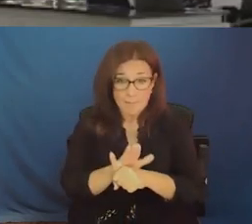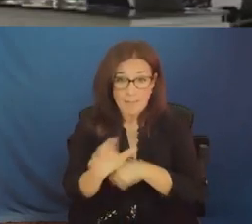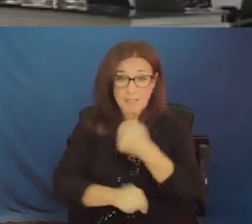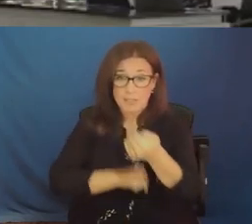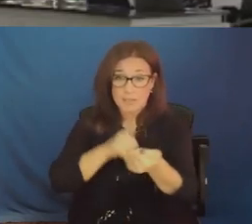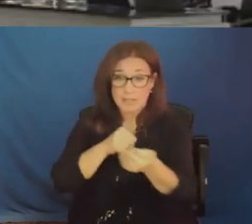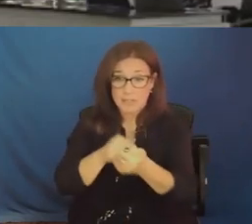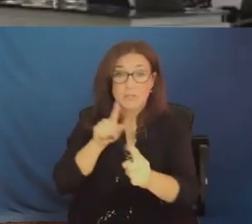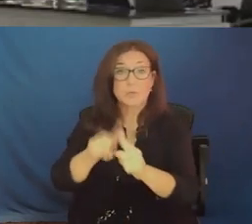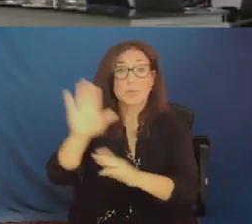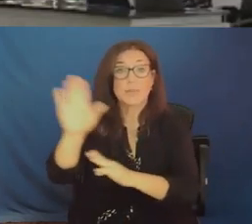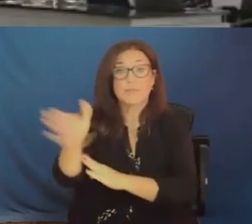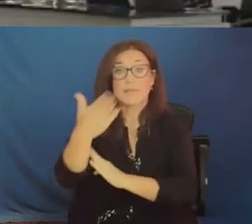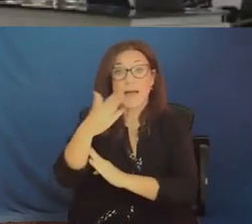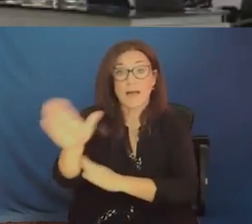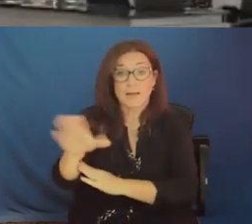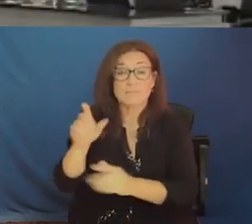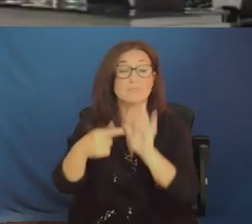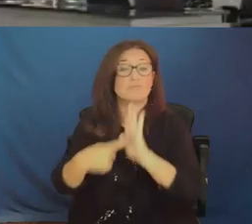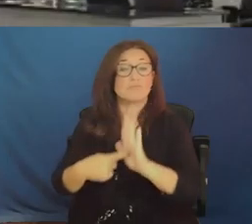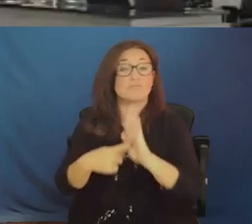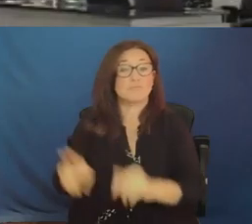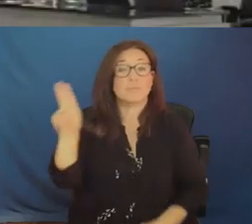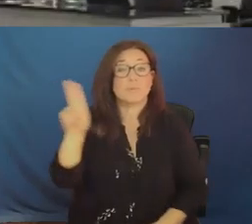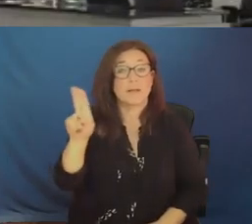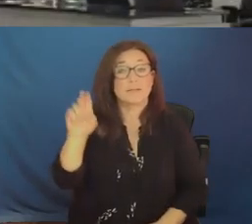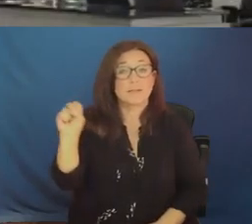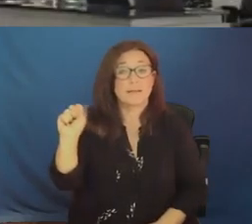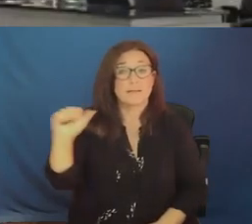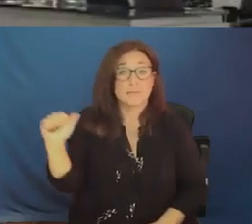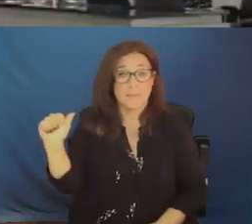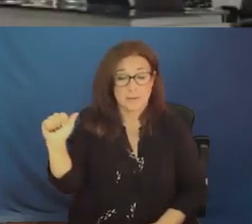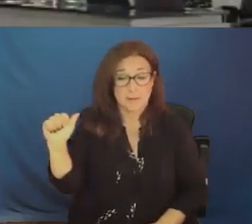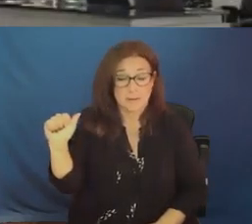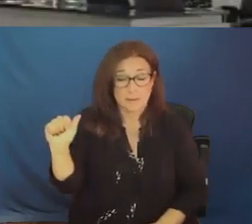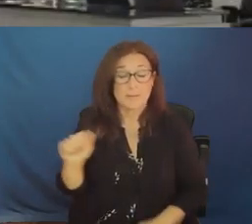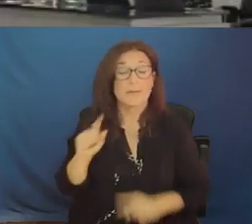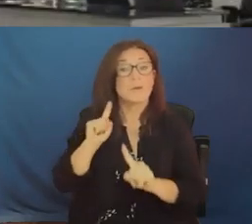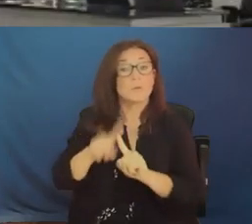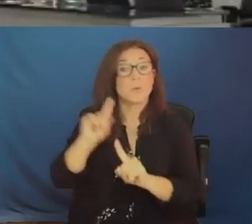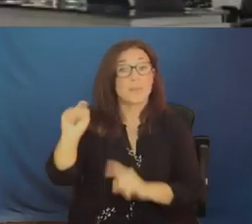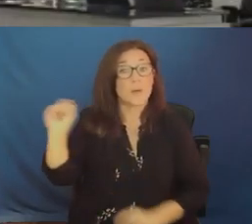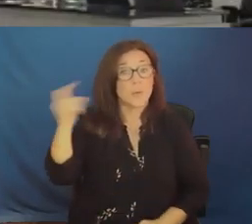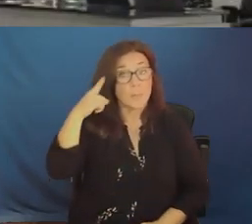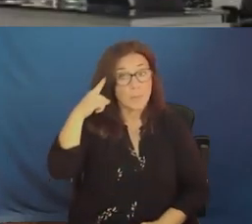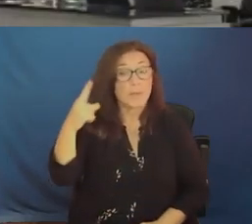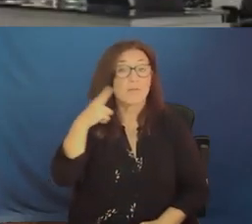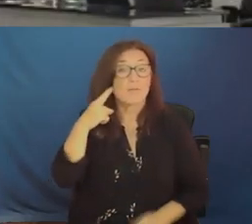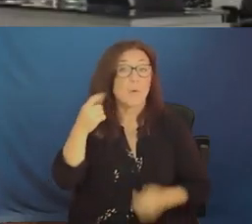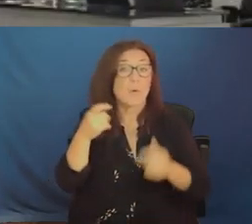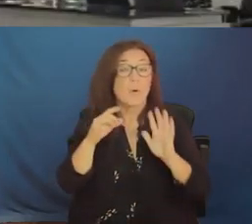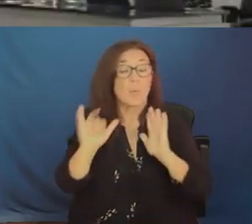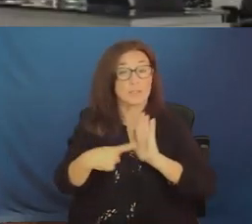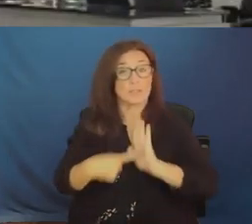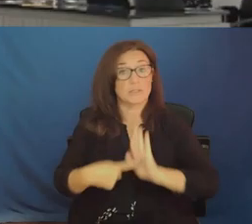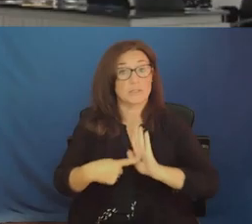yo prometo lealtad a la bandera de los estados unidos de américa y a la república